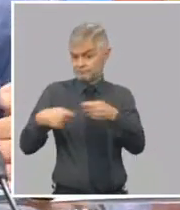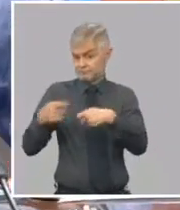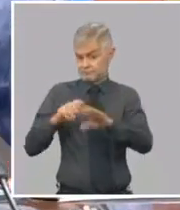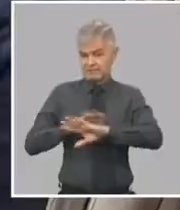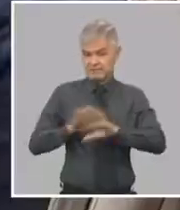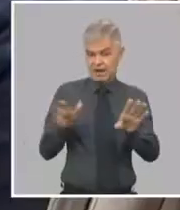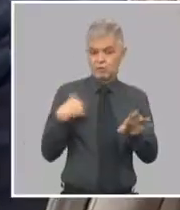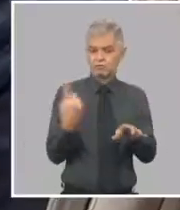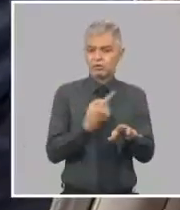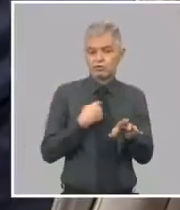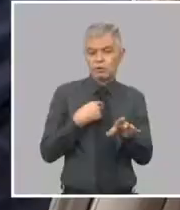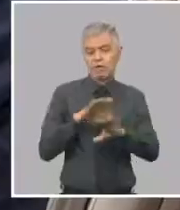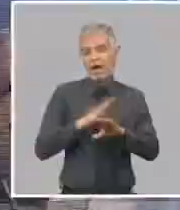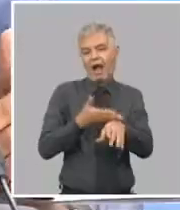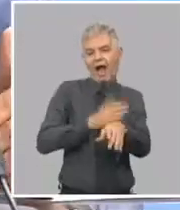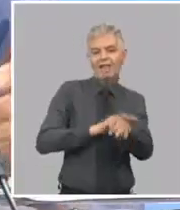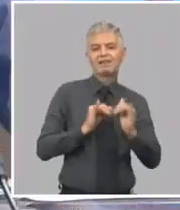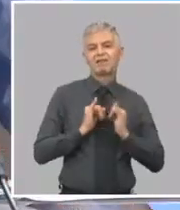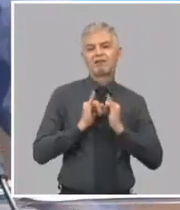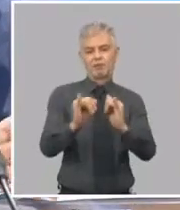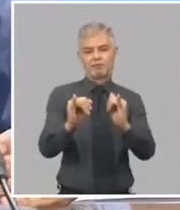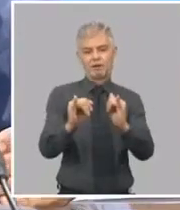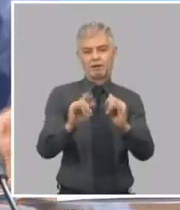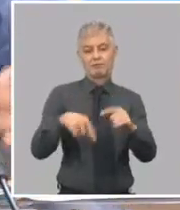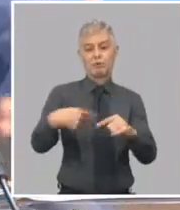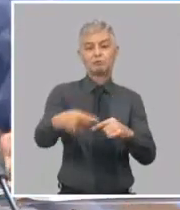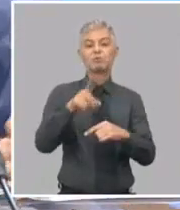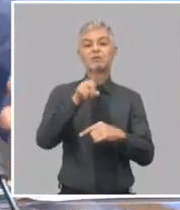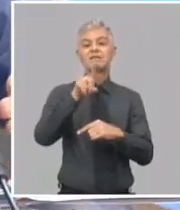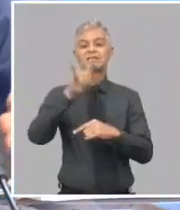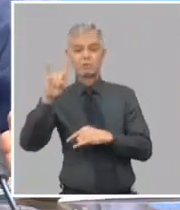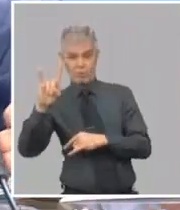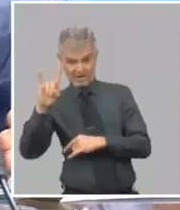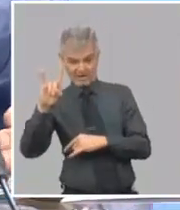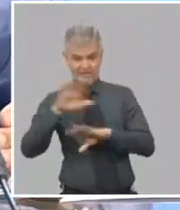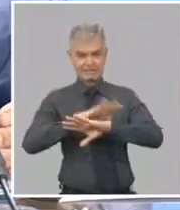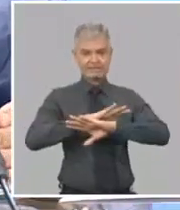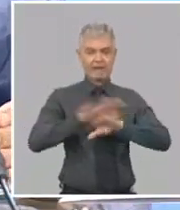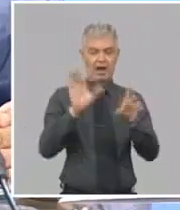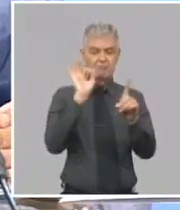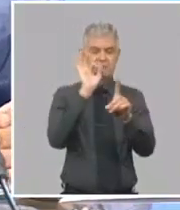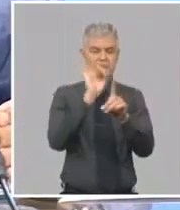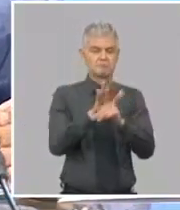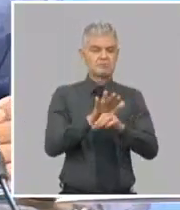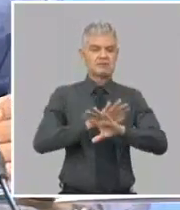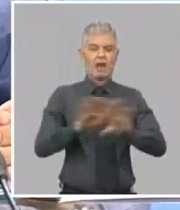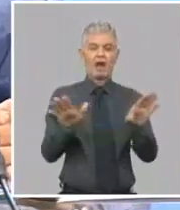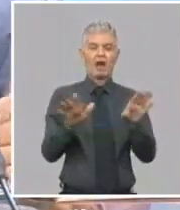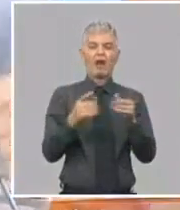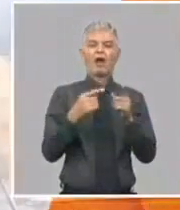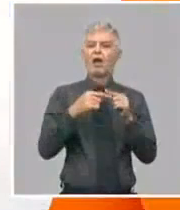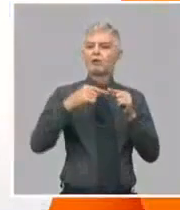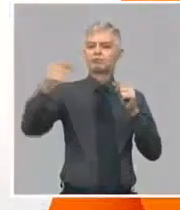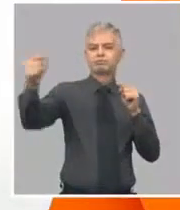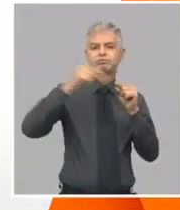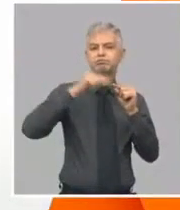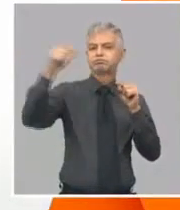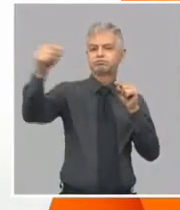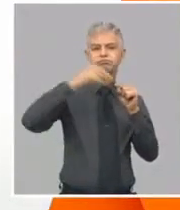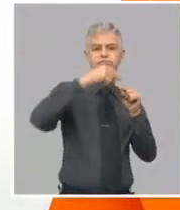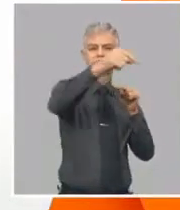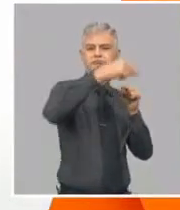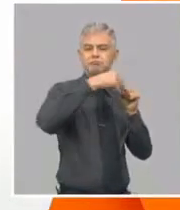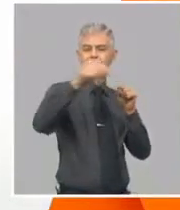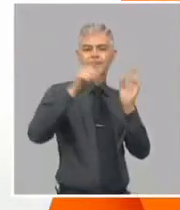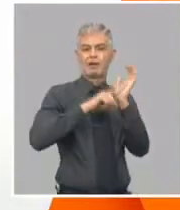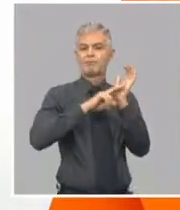saliera de la realidad delante con la información el próximo día 19 ya se reinicien se restablecen los viajes interprovinciales por ómnibus en todo